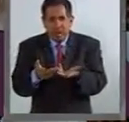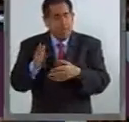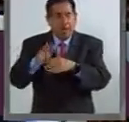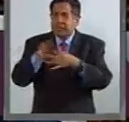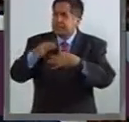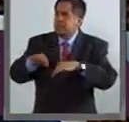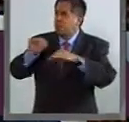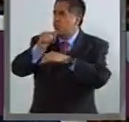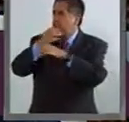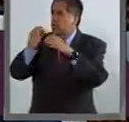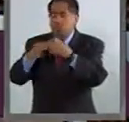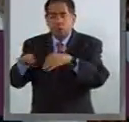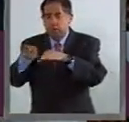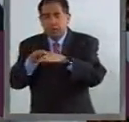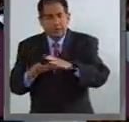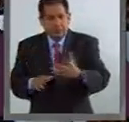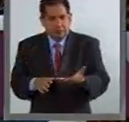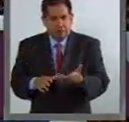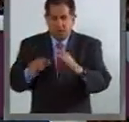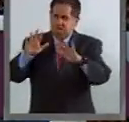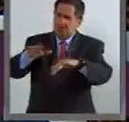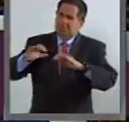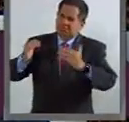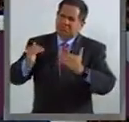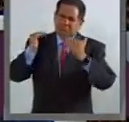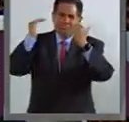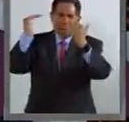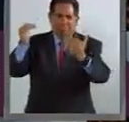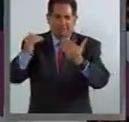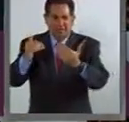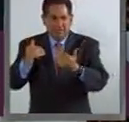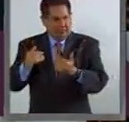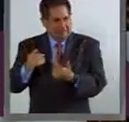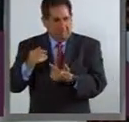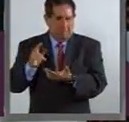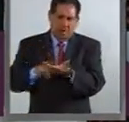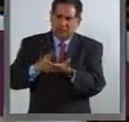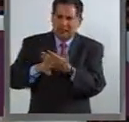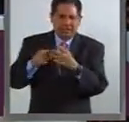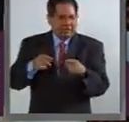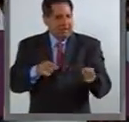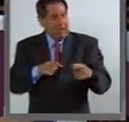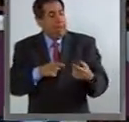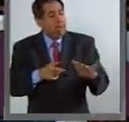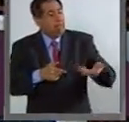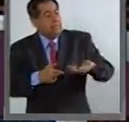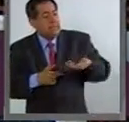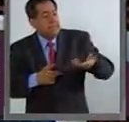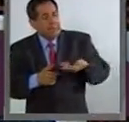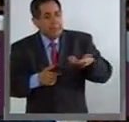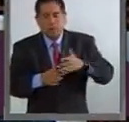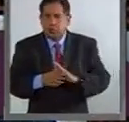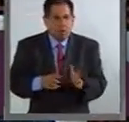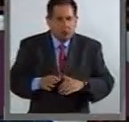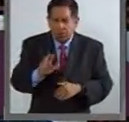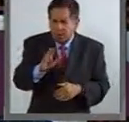asuntos muy importantes en el Parlamento? Los asuntos que verdaderamente importan, relevantes. ¿Qué sería más